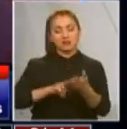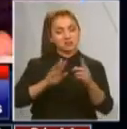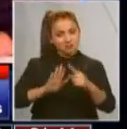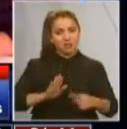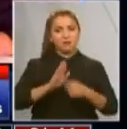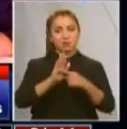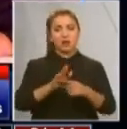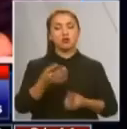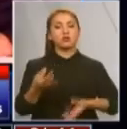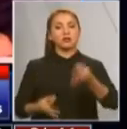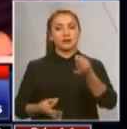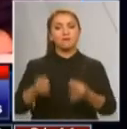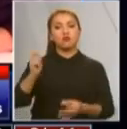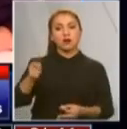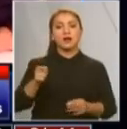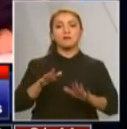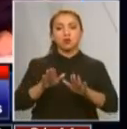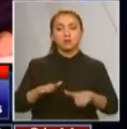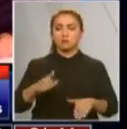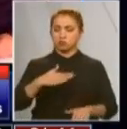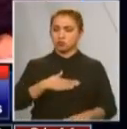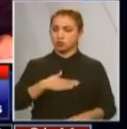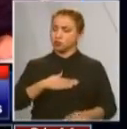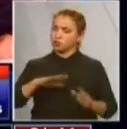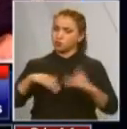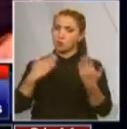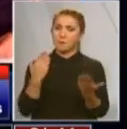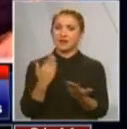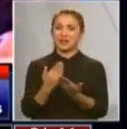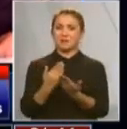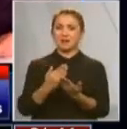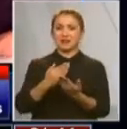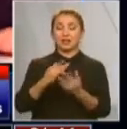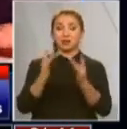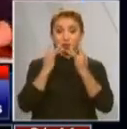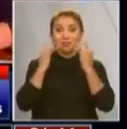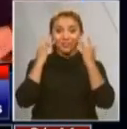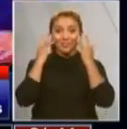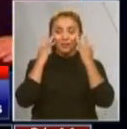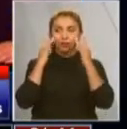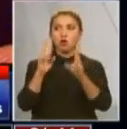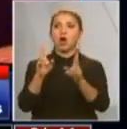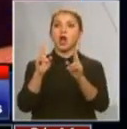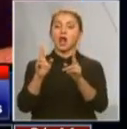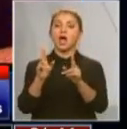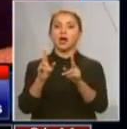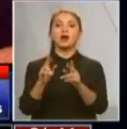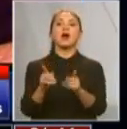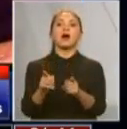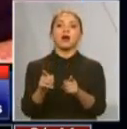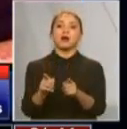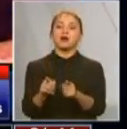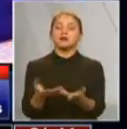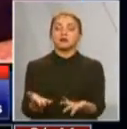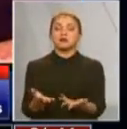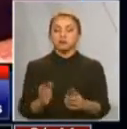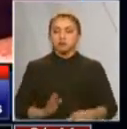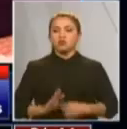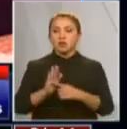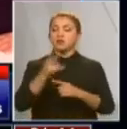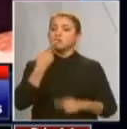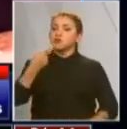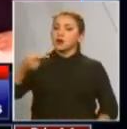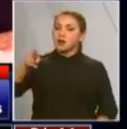demostrado en los tribunales. Por eso es que yo estoy absolutamente contento que haya salido de las manos de este fiscal, que,